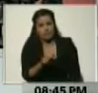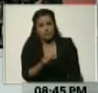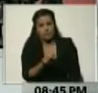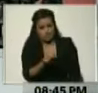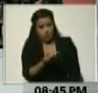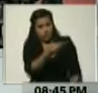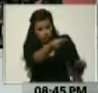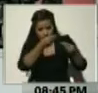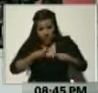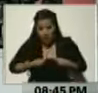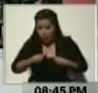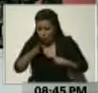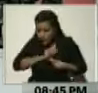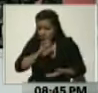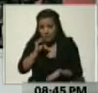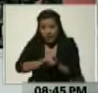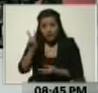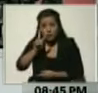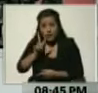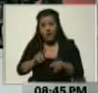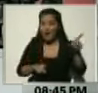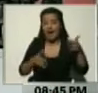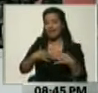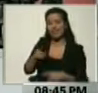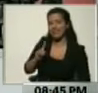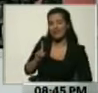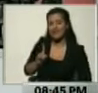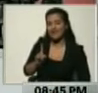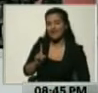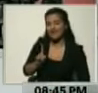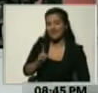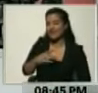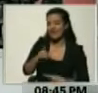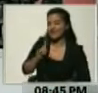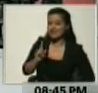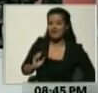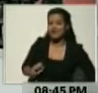y se los devuelven a Venezuela. No le interesa, ¿verdad? Allá el imperialismo